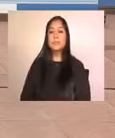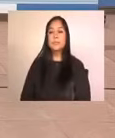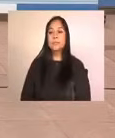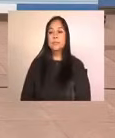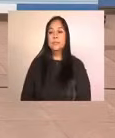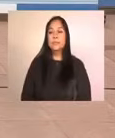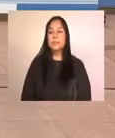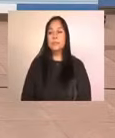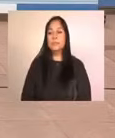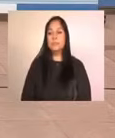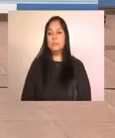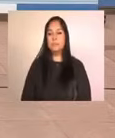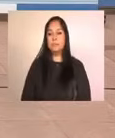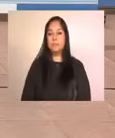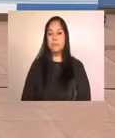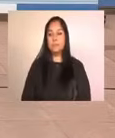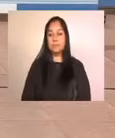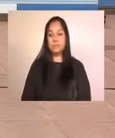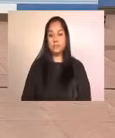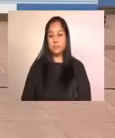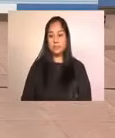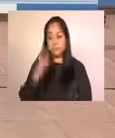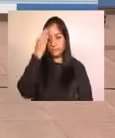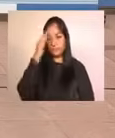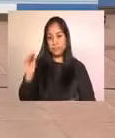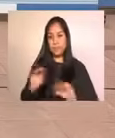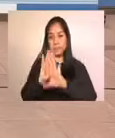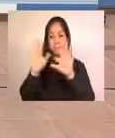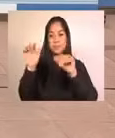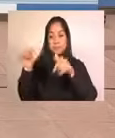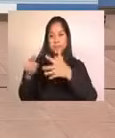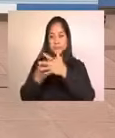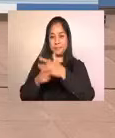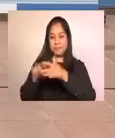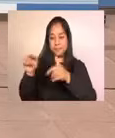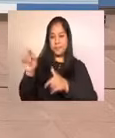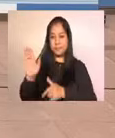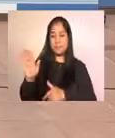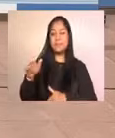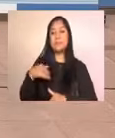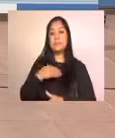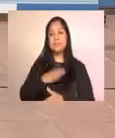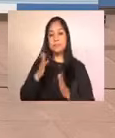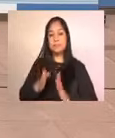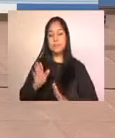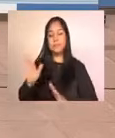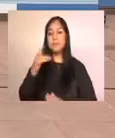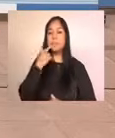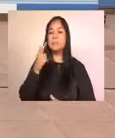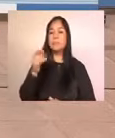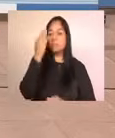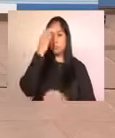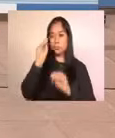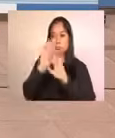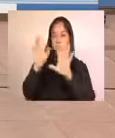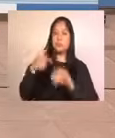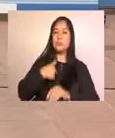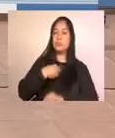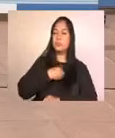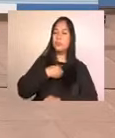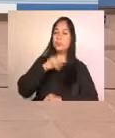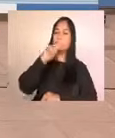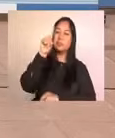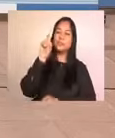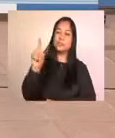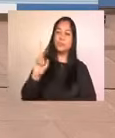Tengo para cada uno de los funcionarios, pero vamos a empezar con usted, ministro. Muy buenos días. Quería hacerle la pregunta en el Congreso, pero